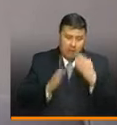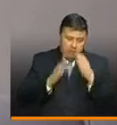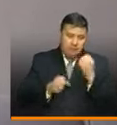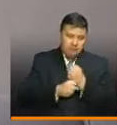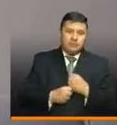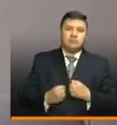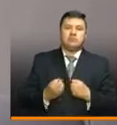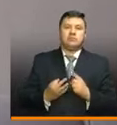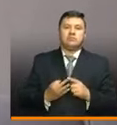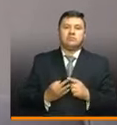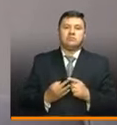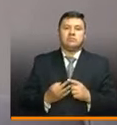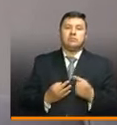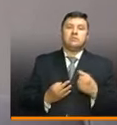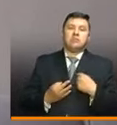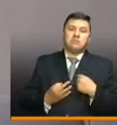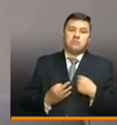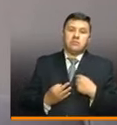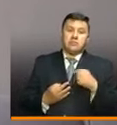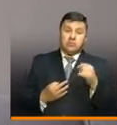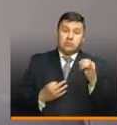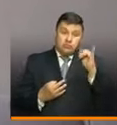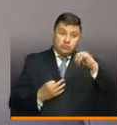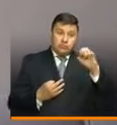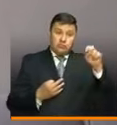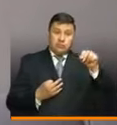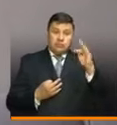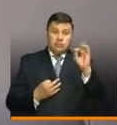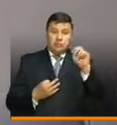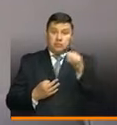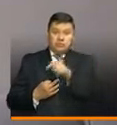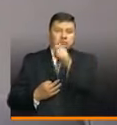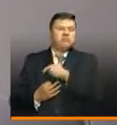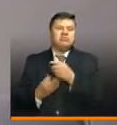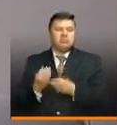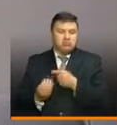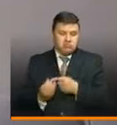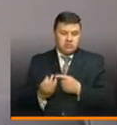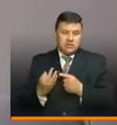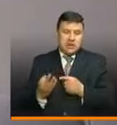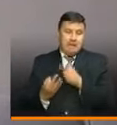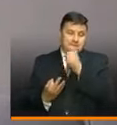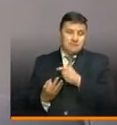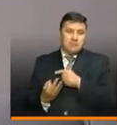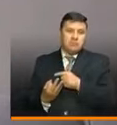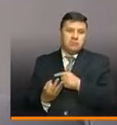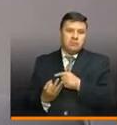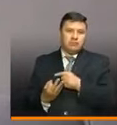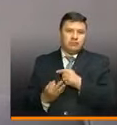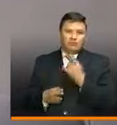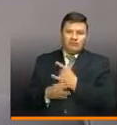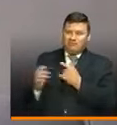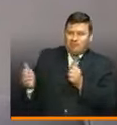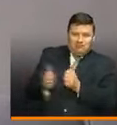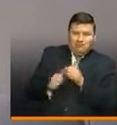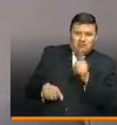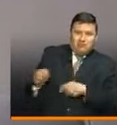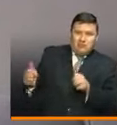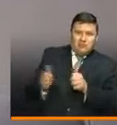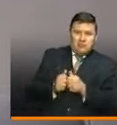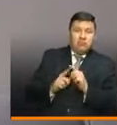eso. Y Jonathan Ramírez, que en realidad es la persona, no pude estar hoy con